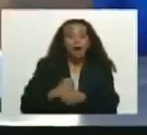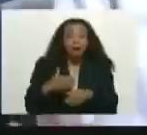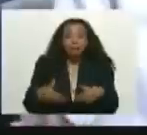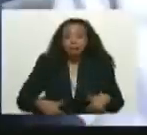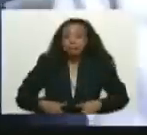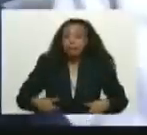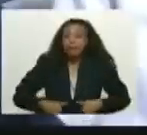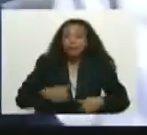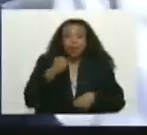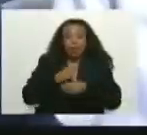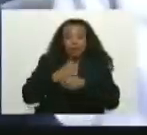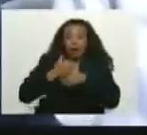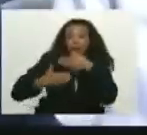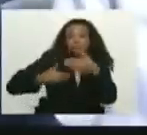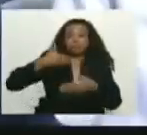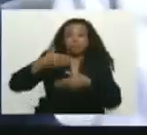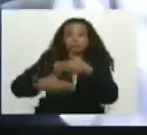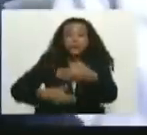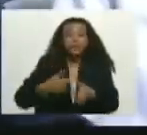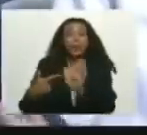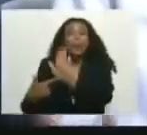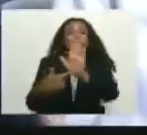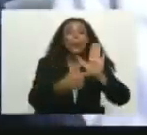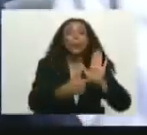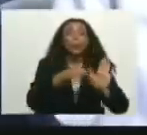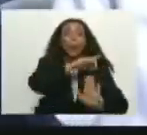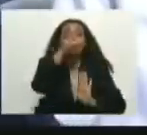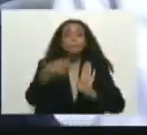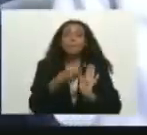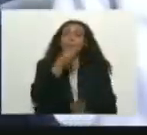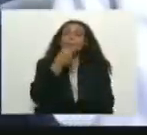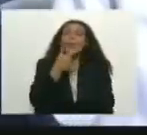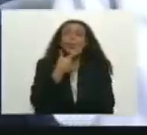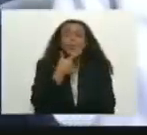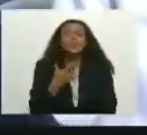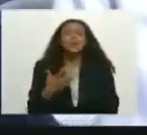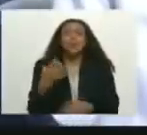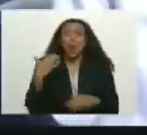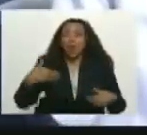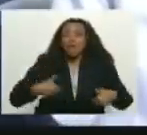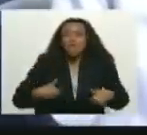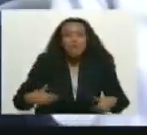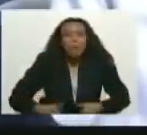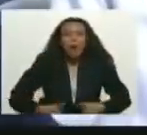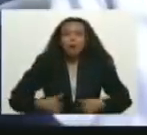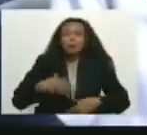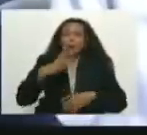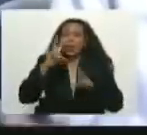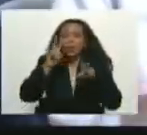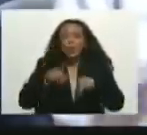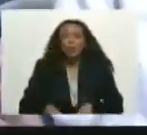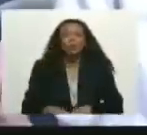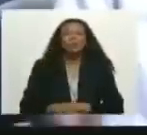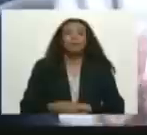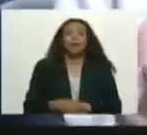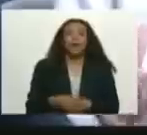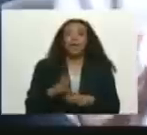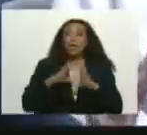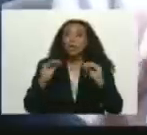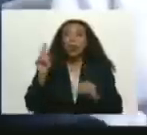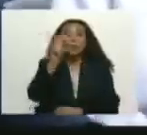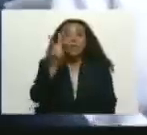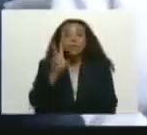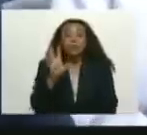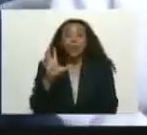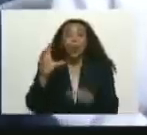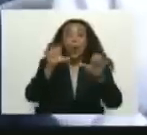exportación y que allí pues hizo la muestra de todo eso bonito que está detrás del trabajo que se hace, de que todos los venezolanos